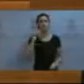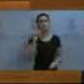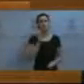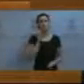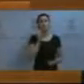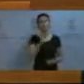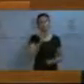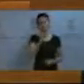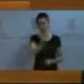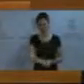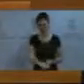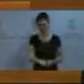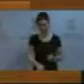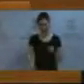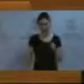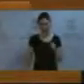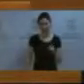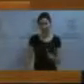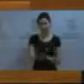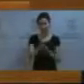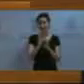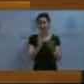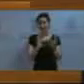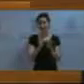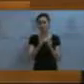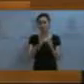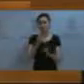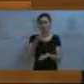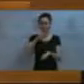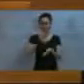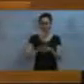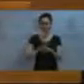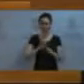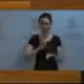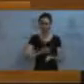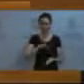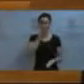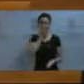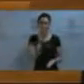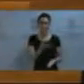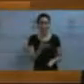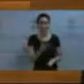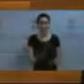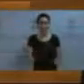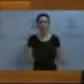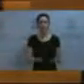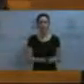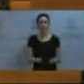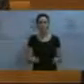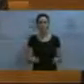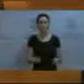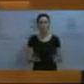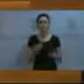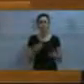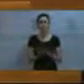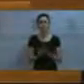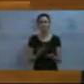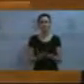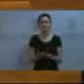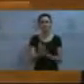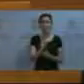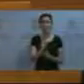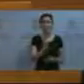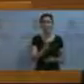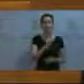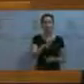usted vaya a mantener ya una reunión este martes próximo. Como ve, nuestra proposición, nuestra pregunta